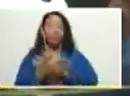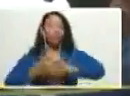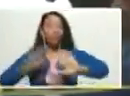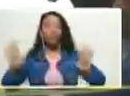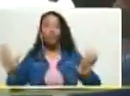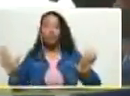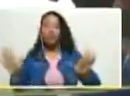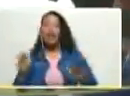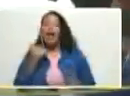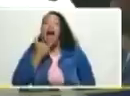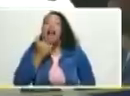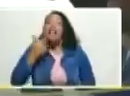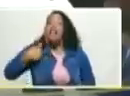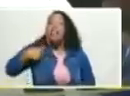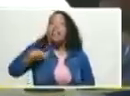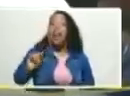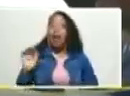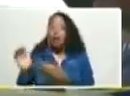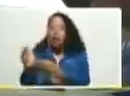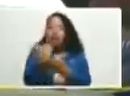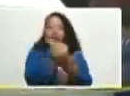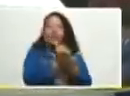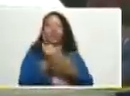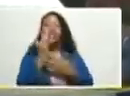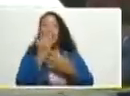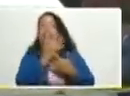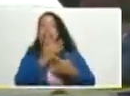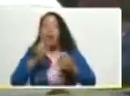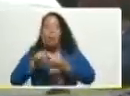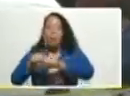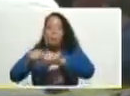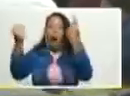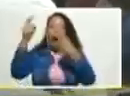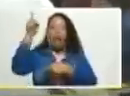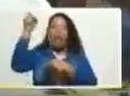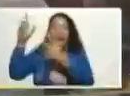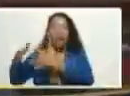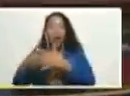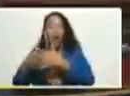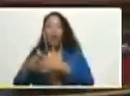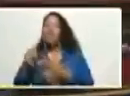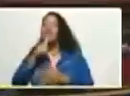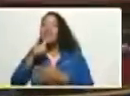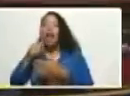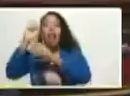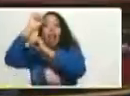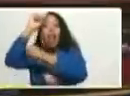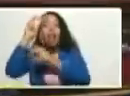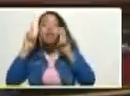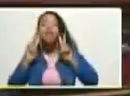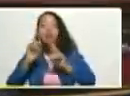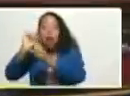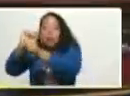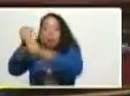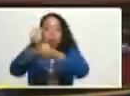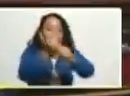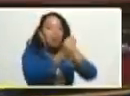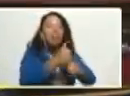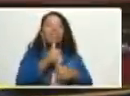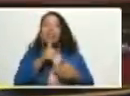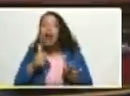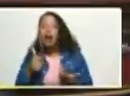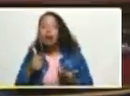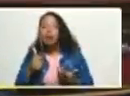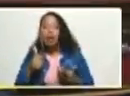Y alguien tiene que recoger los vidrios rotos en Washington. Alguien tiene que recoger los vidrios rotos. Parece que no hay